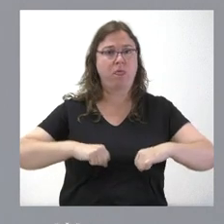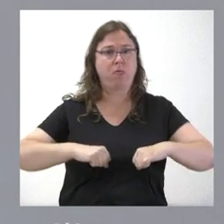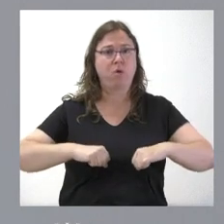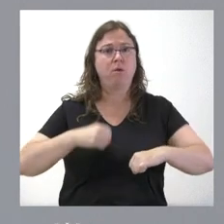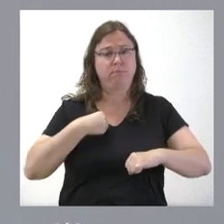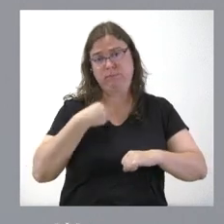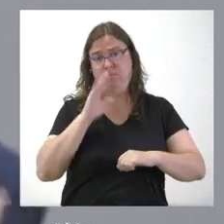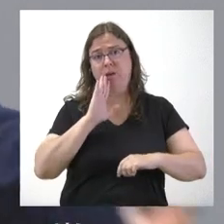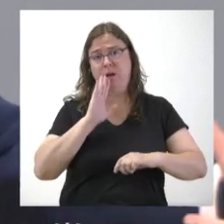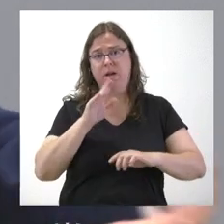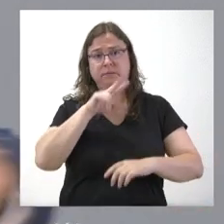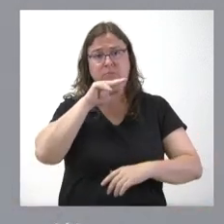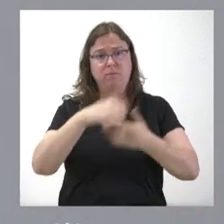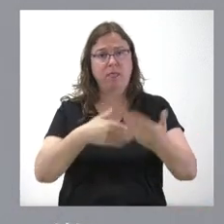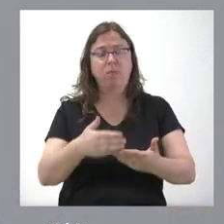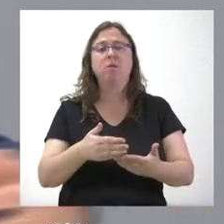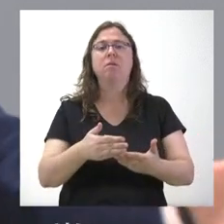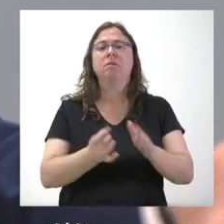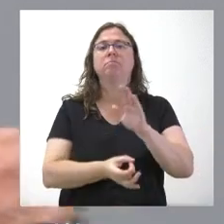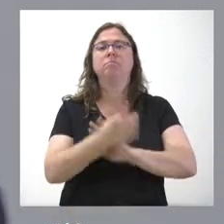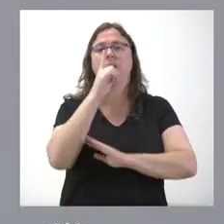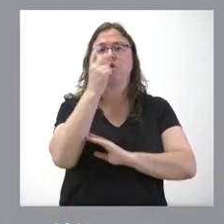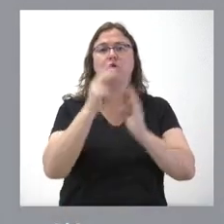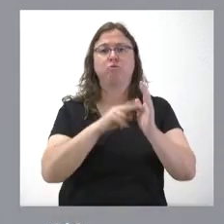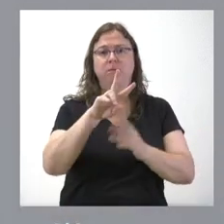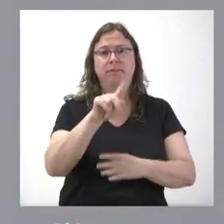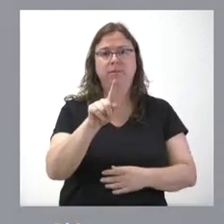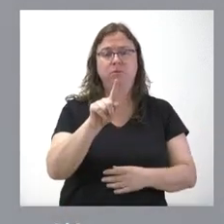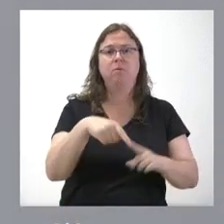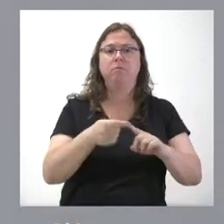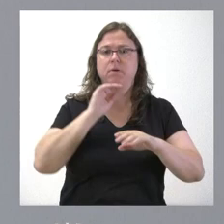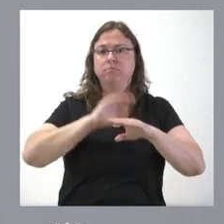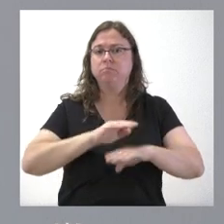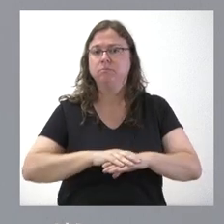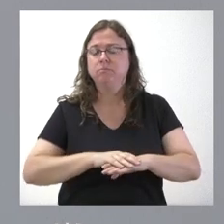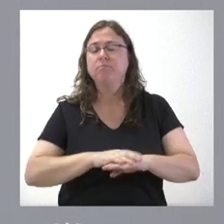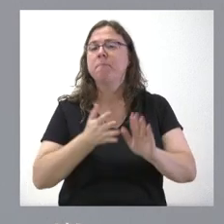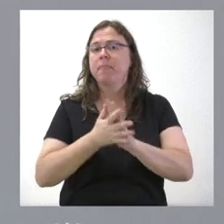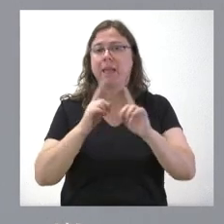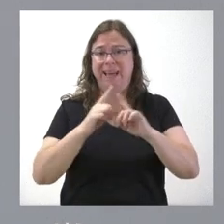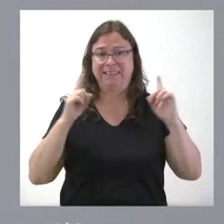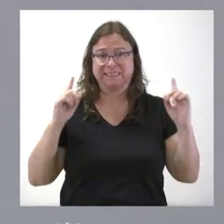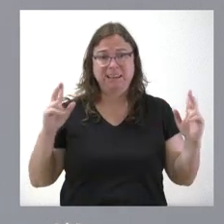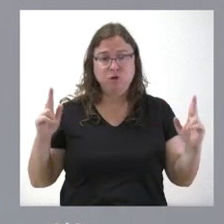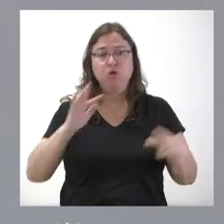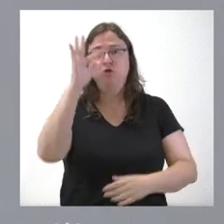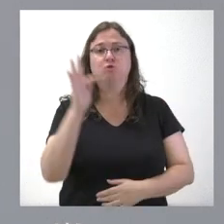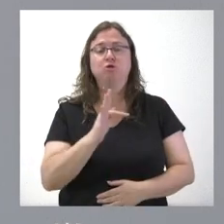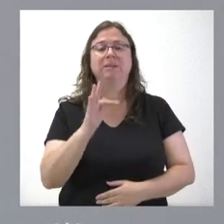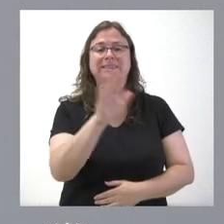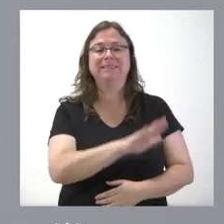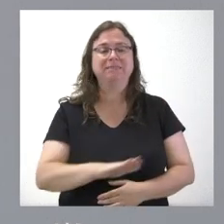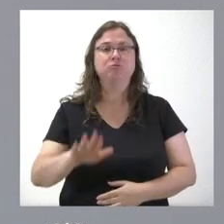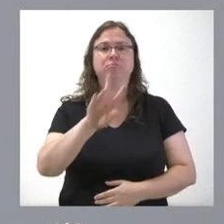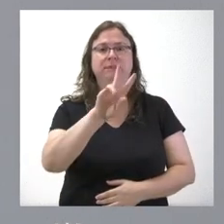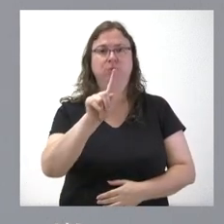estamos hablando y que tiene su origen en el año 21 y que hemos venido dando cumplimiento es para este año un total de 21 menores son